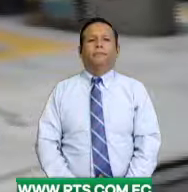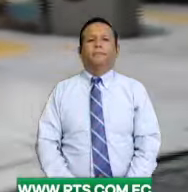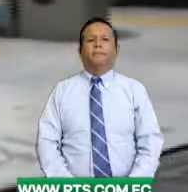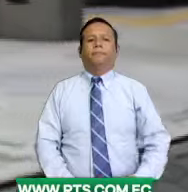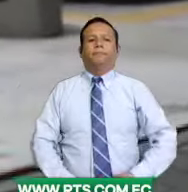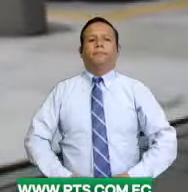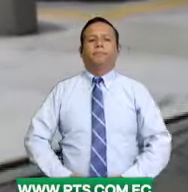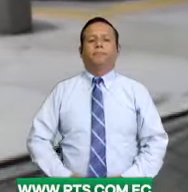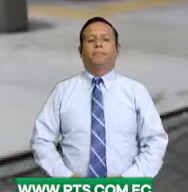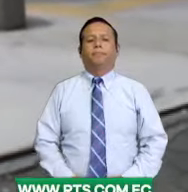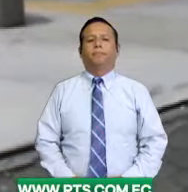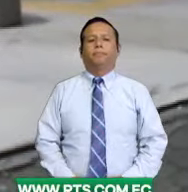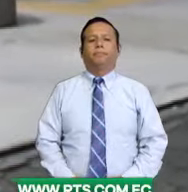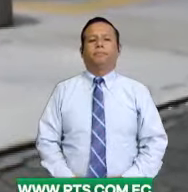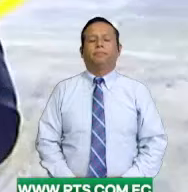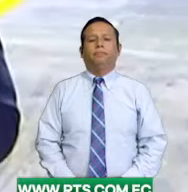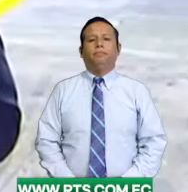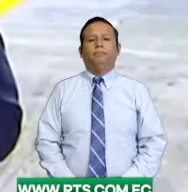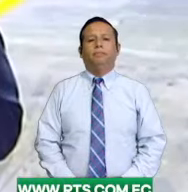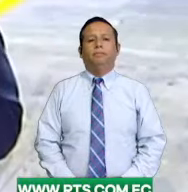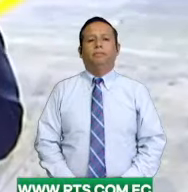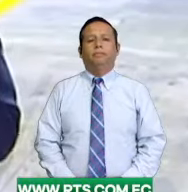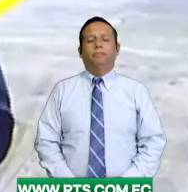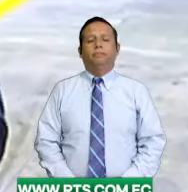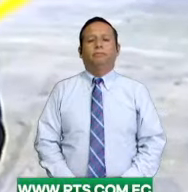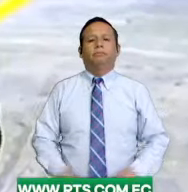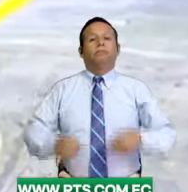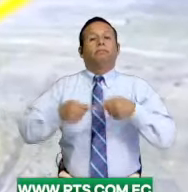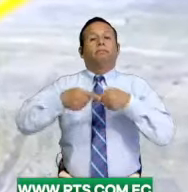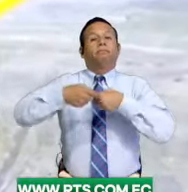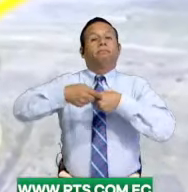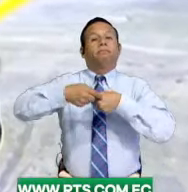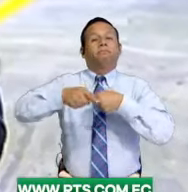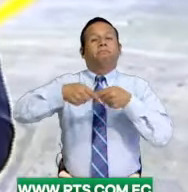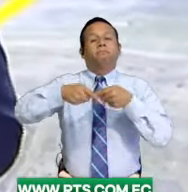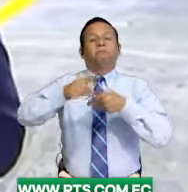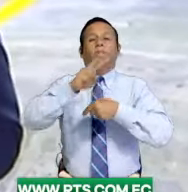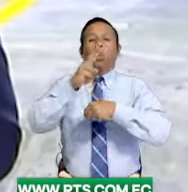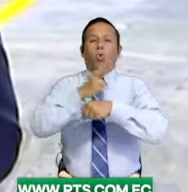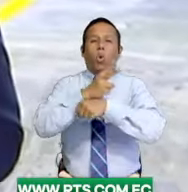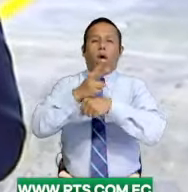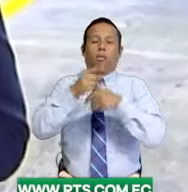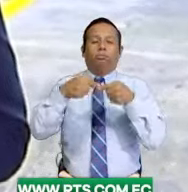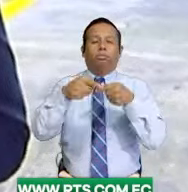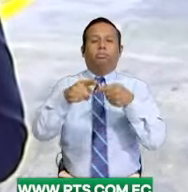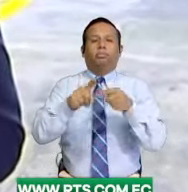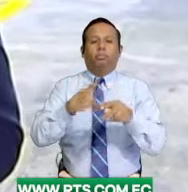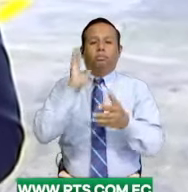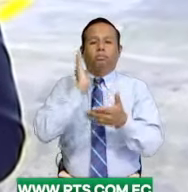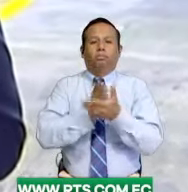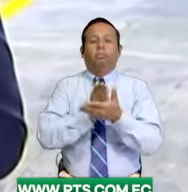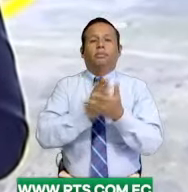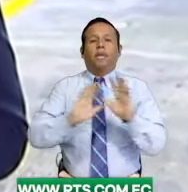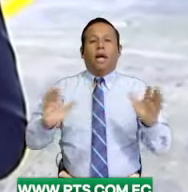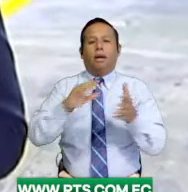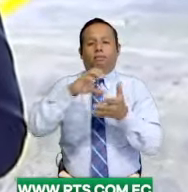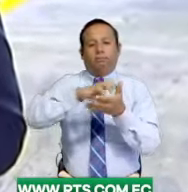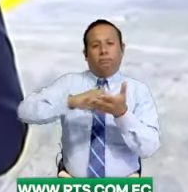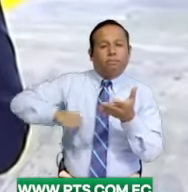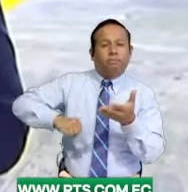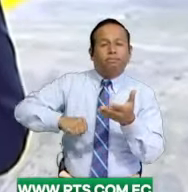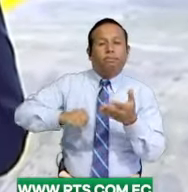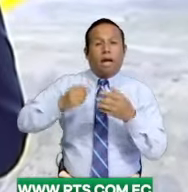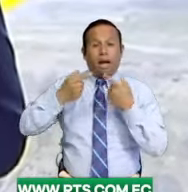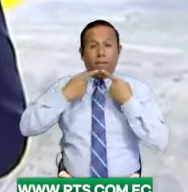Bedoya. A menos de 2 horas que entre en vigencia el decreto ejecutivo 308 firmado por el presidente de